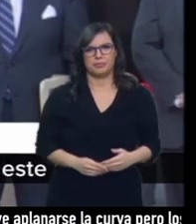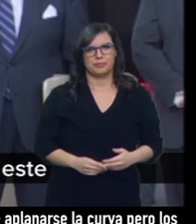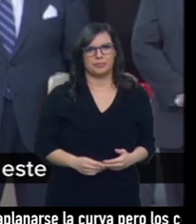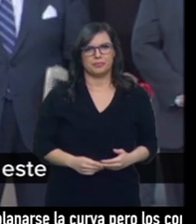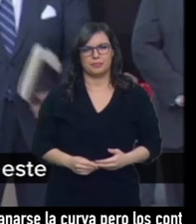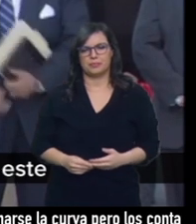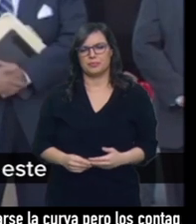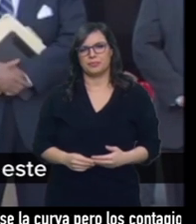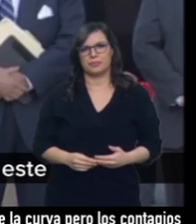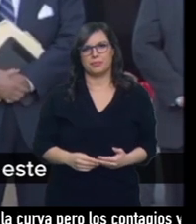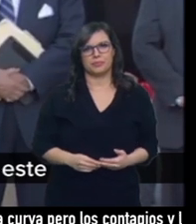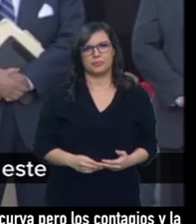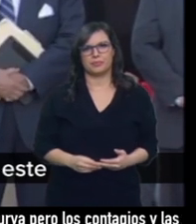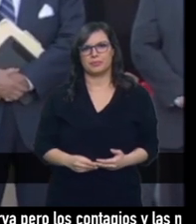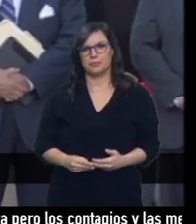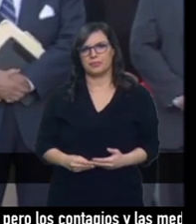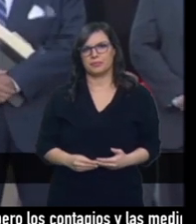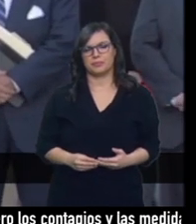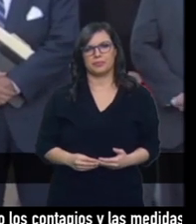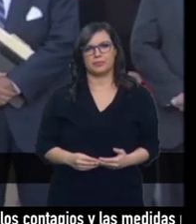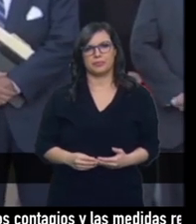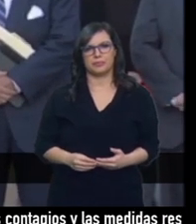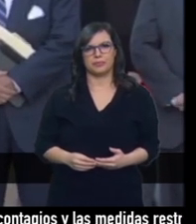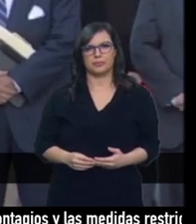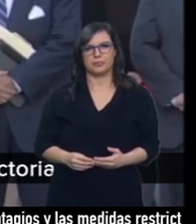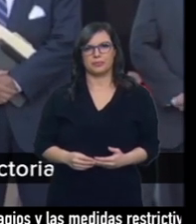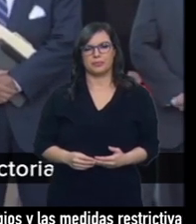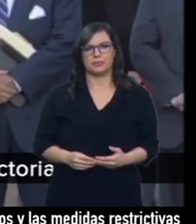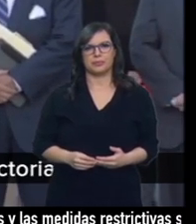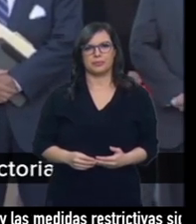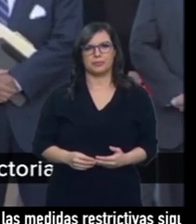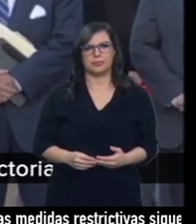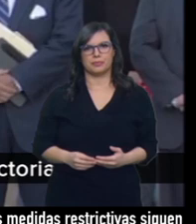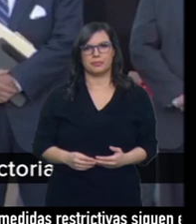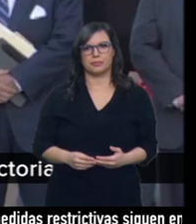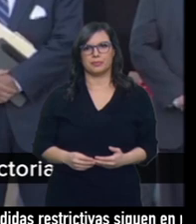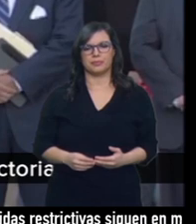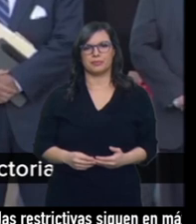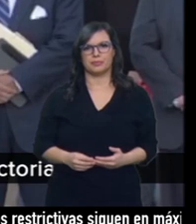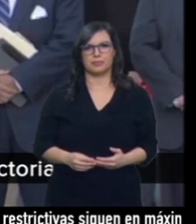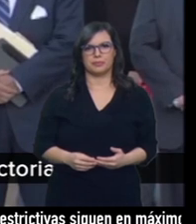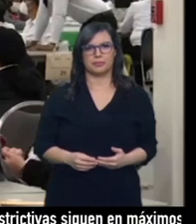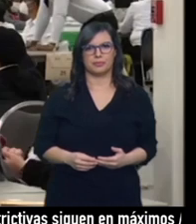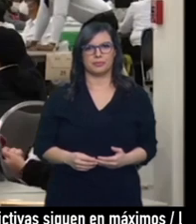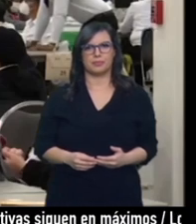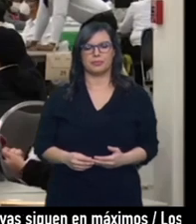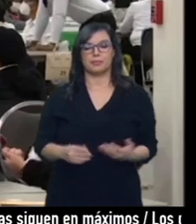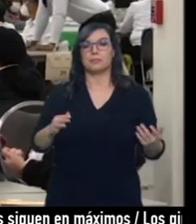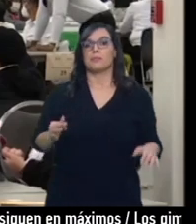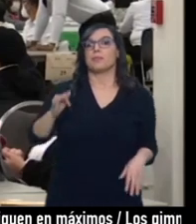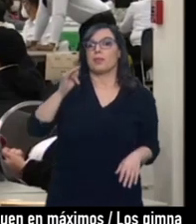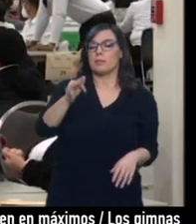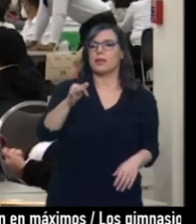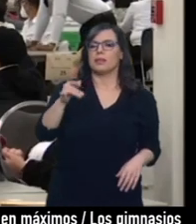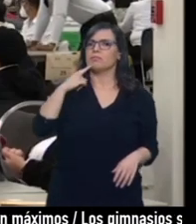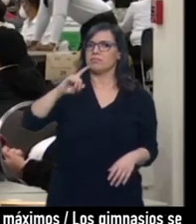make a mockery of the election of this country. They're trying to cheat us out of it because they know it's their only path to victory. Además, amenazan